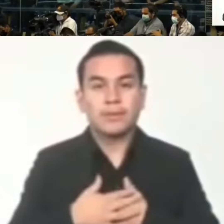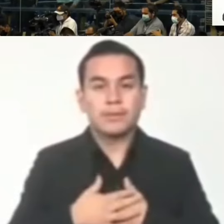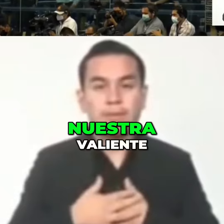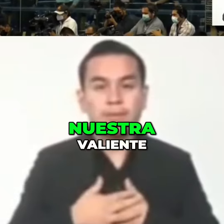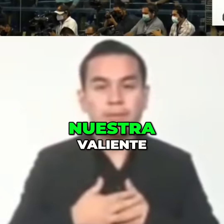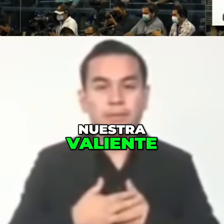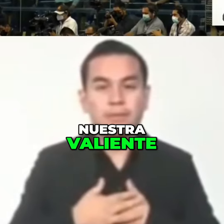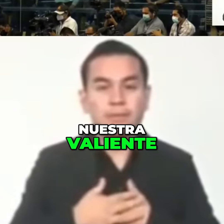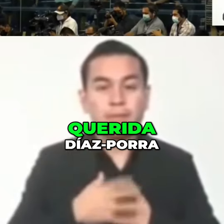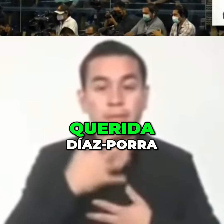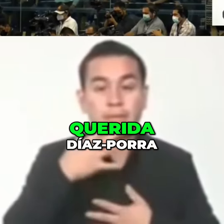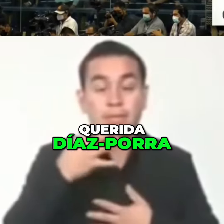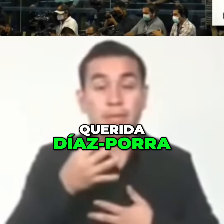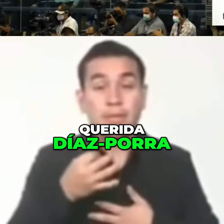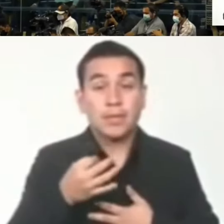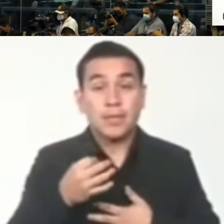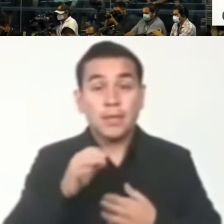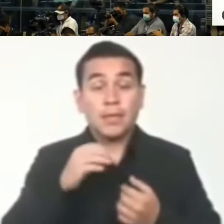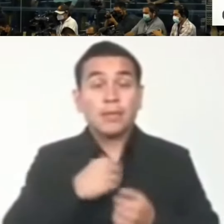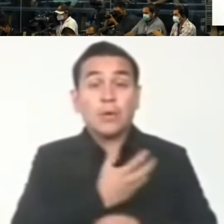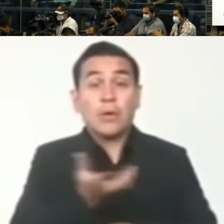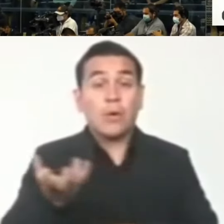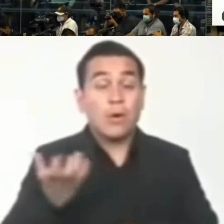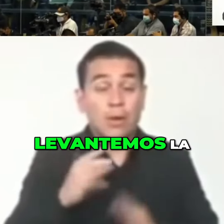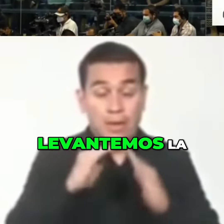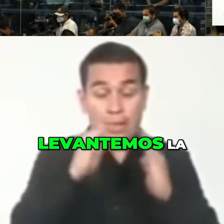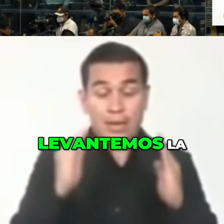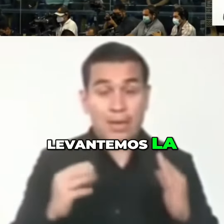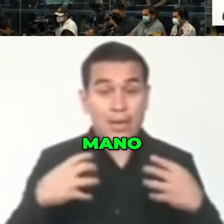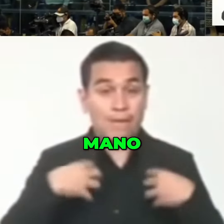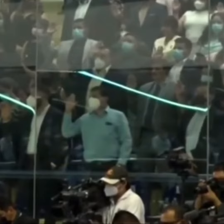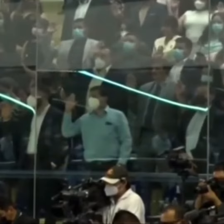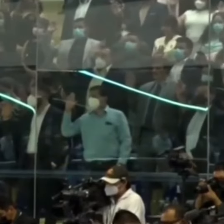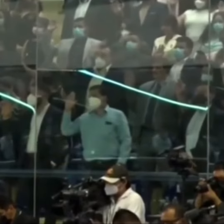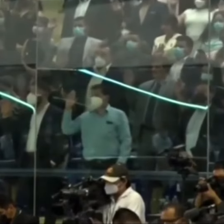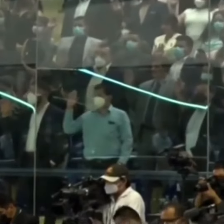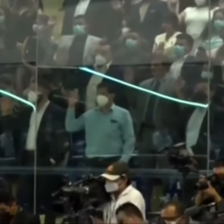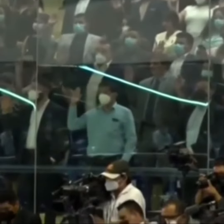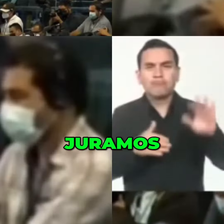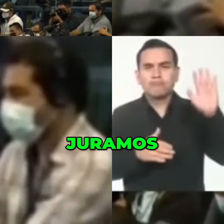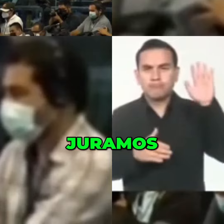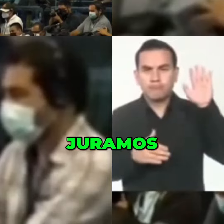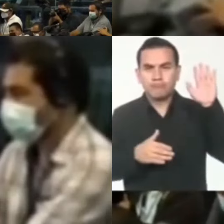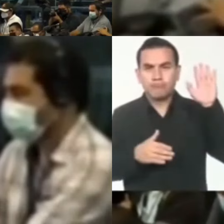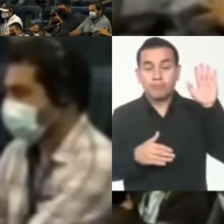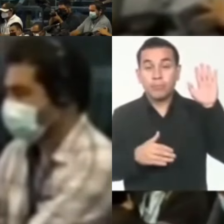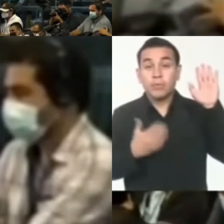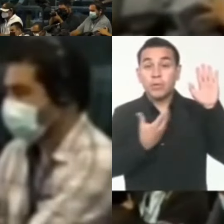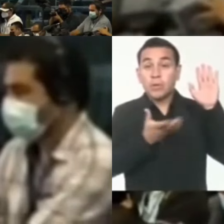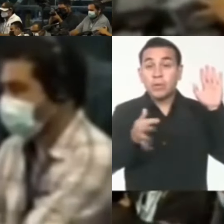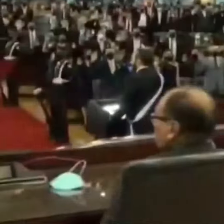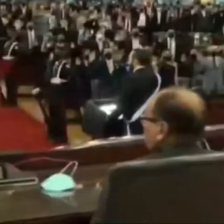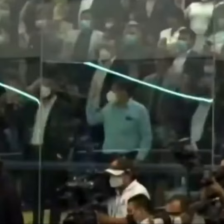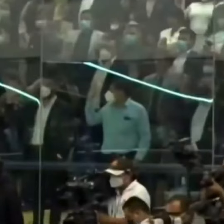Nuestra valiente y querida diáspora. Levantemos la mano. Juramos.